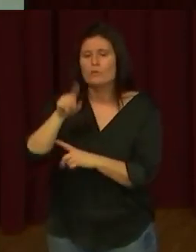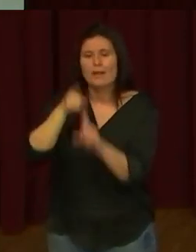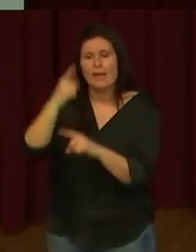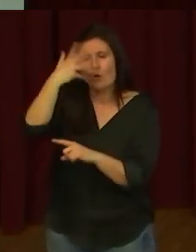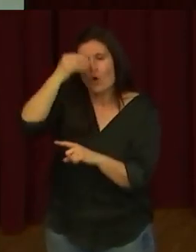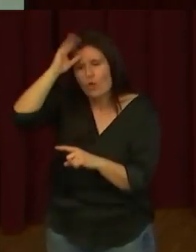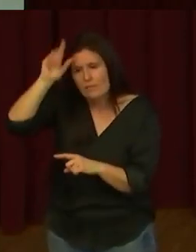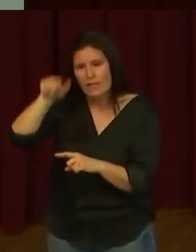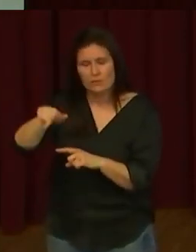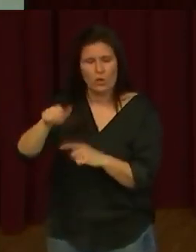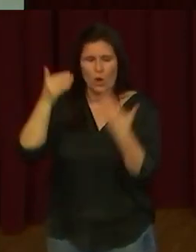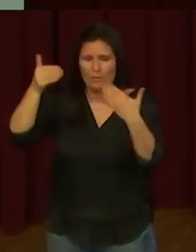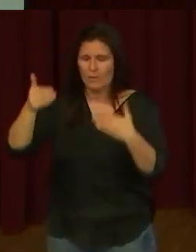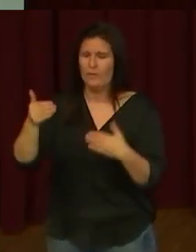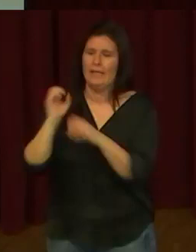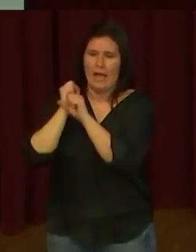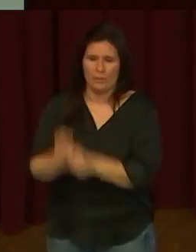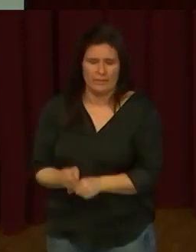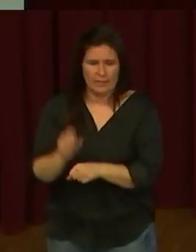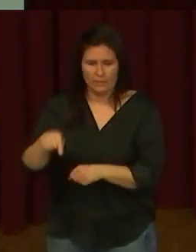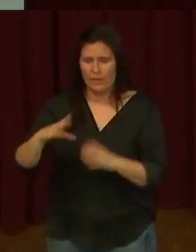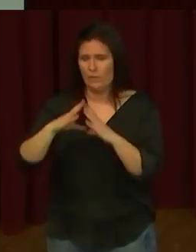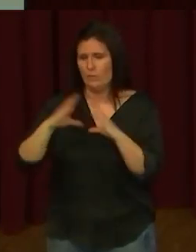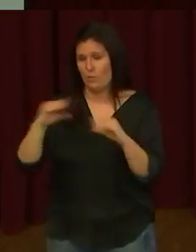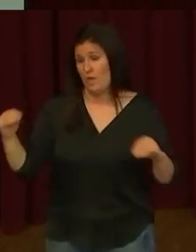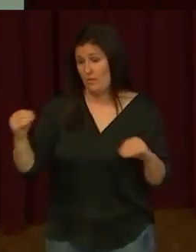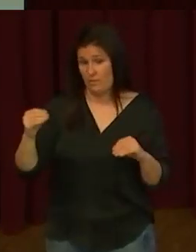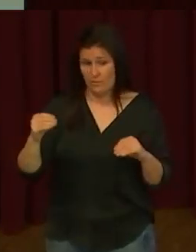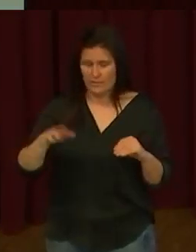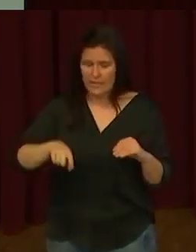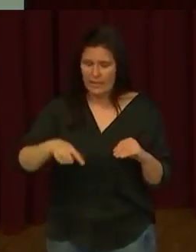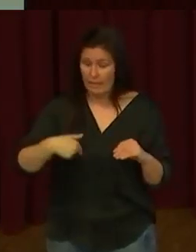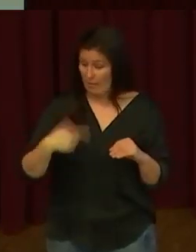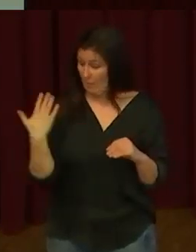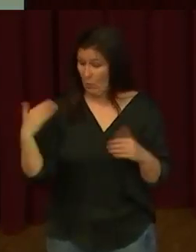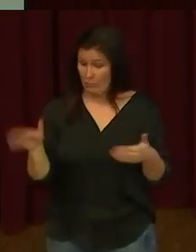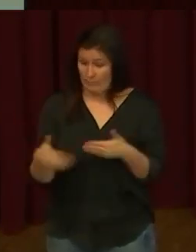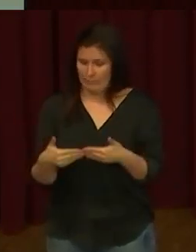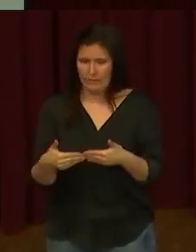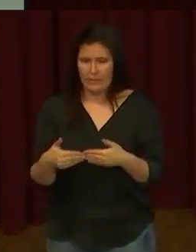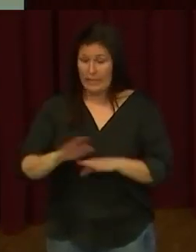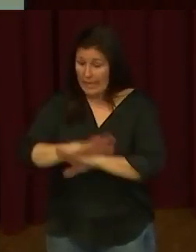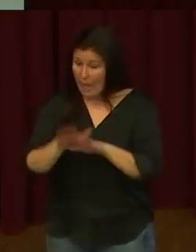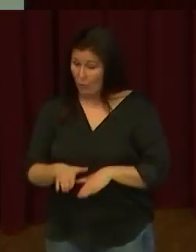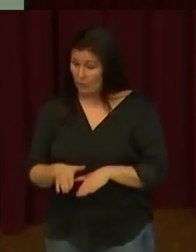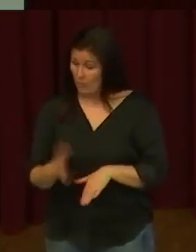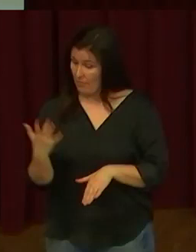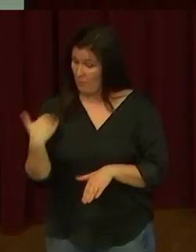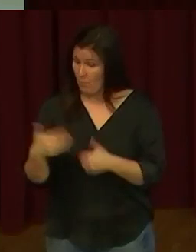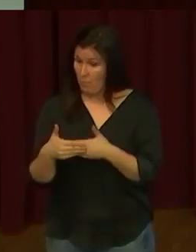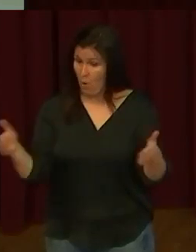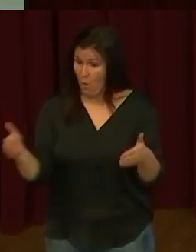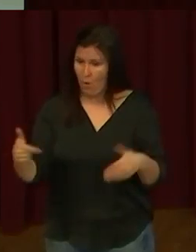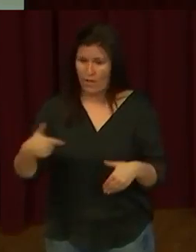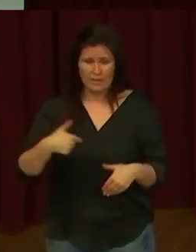conmemorativa del 90 aniversario de la ciudad universitaria que acaba de clausurarse y la última que está recientemente inaugurada y